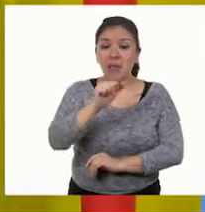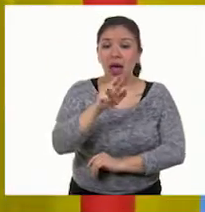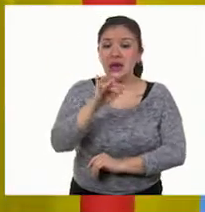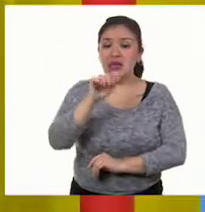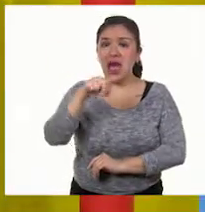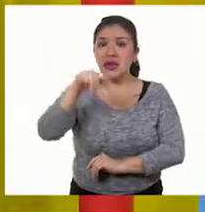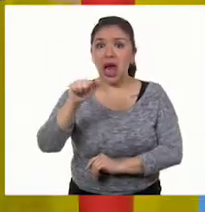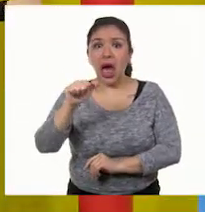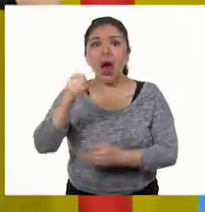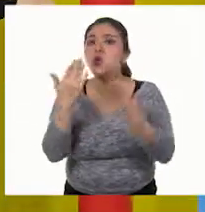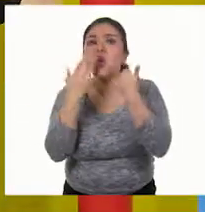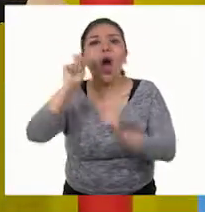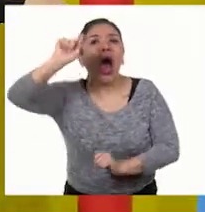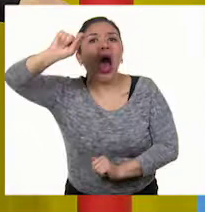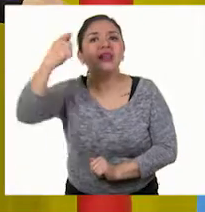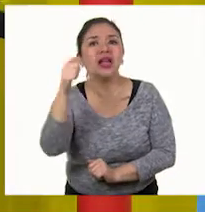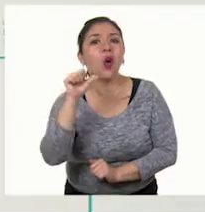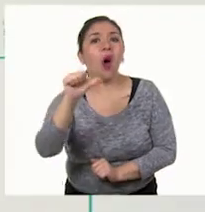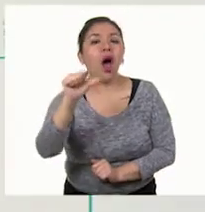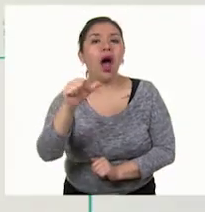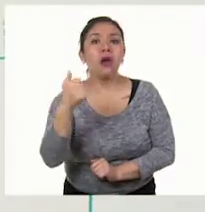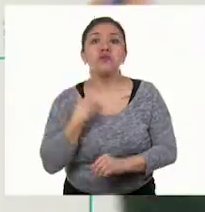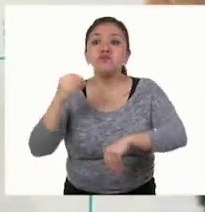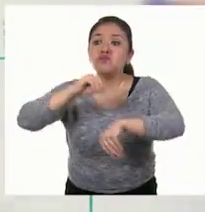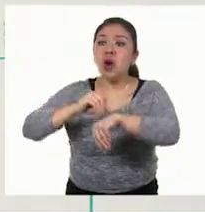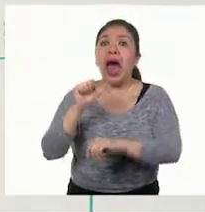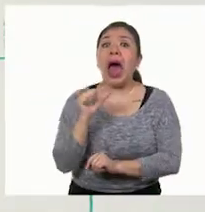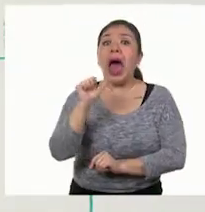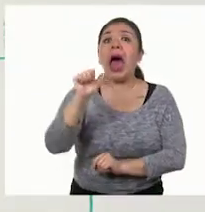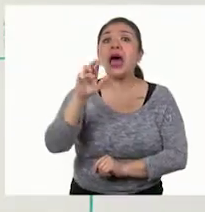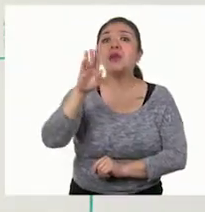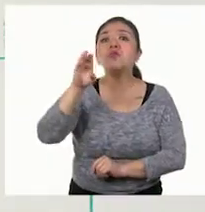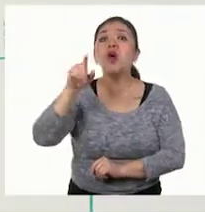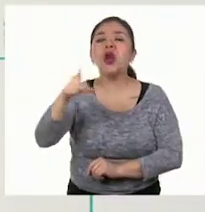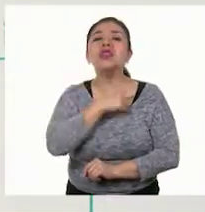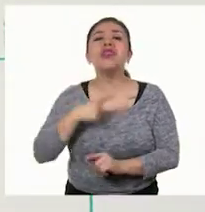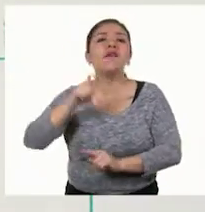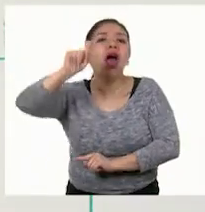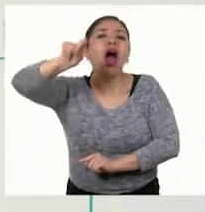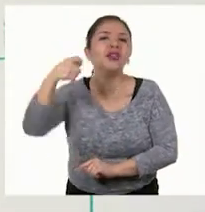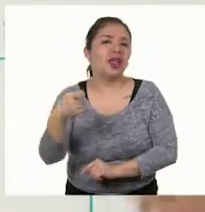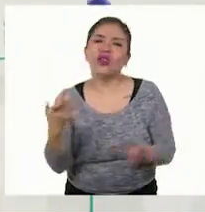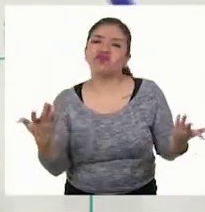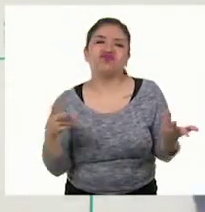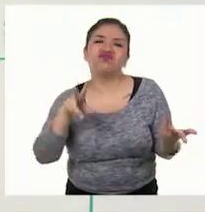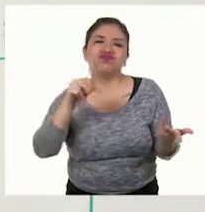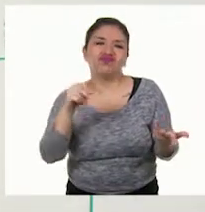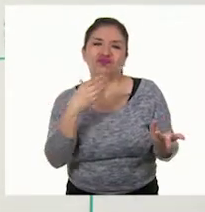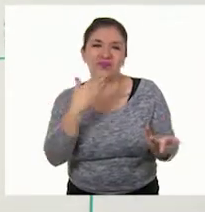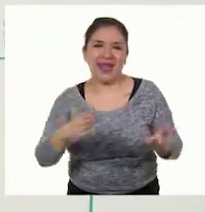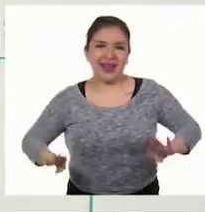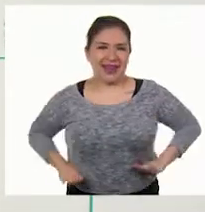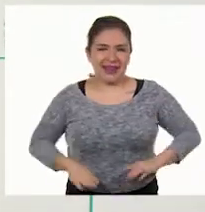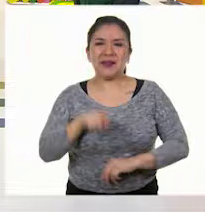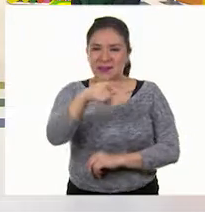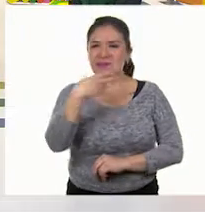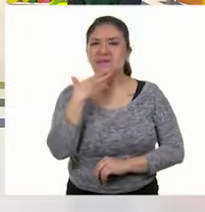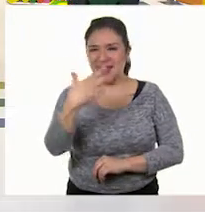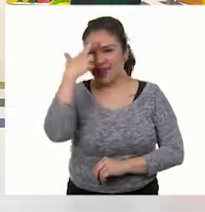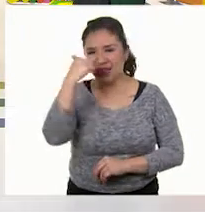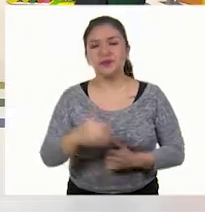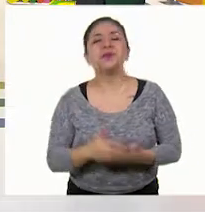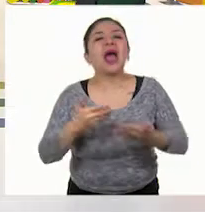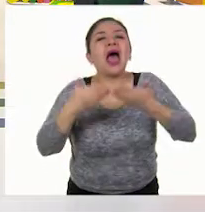A, entonces no podía usar. No podías usar porque tendríamos que ponerle la tilde. Ajá. Exactamente. Ave, muy bien.